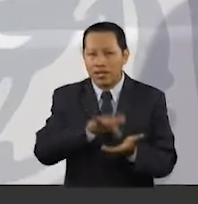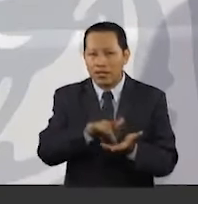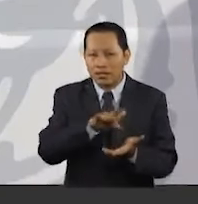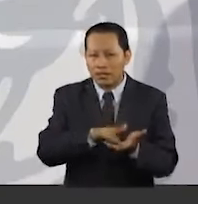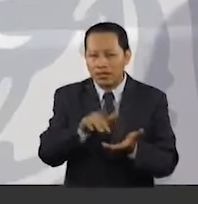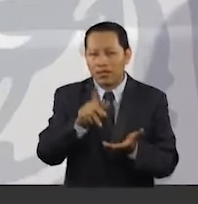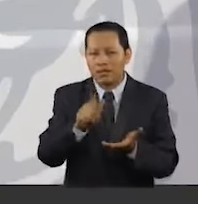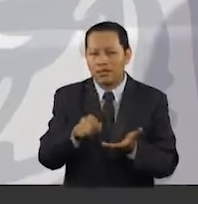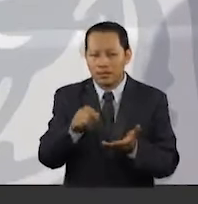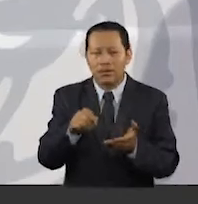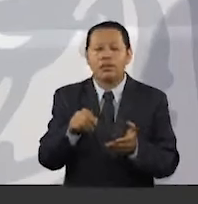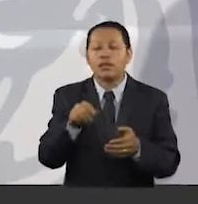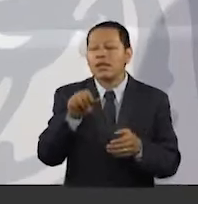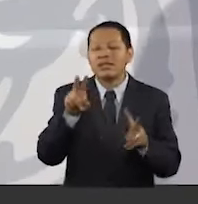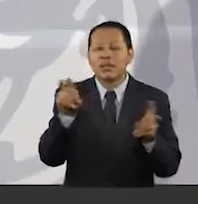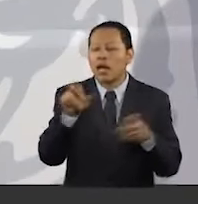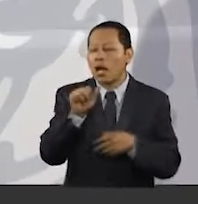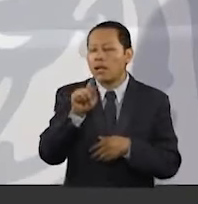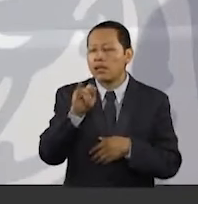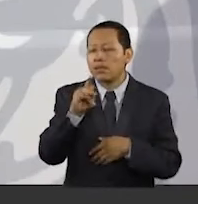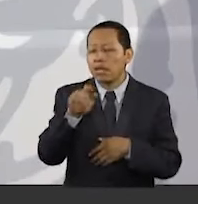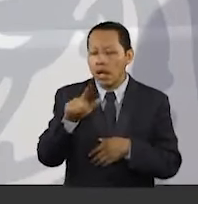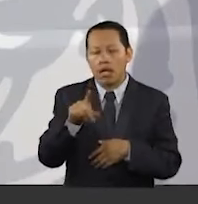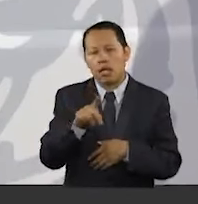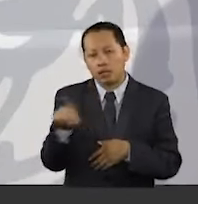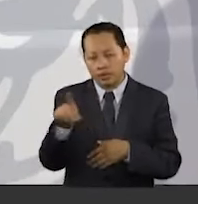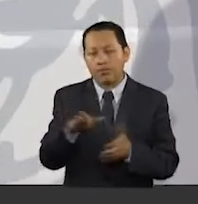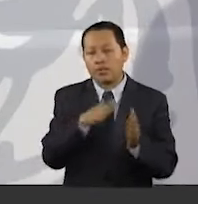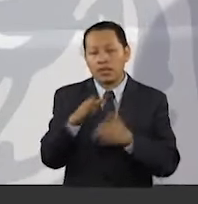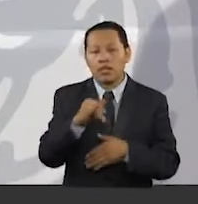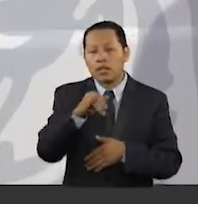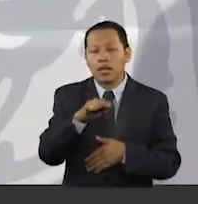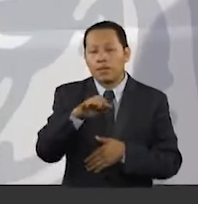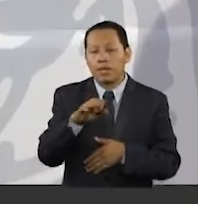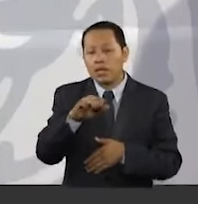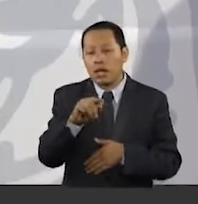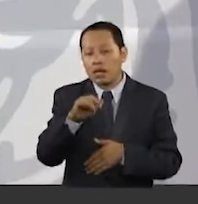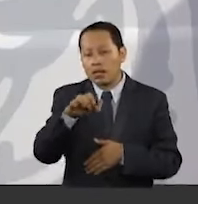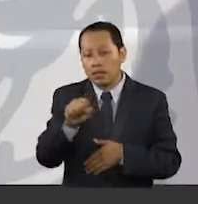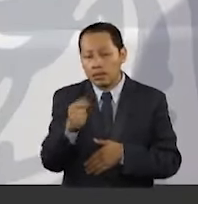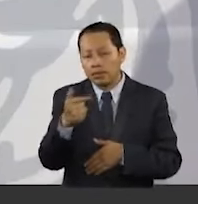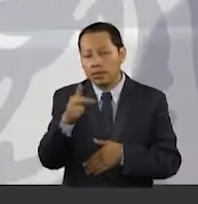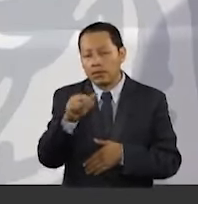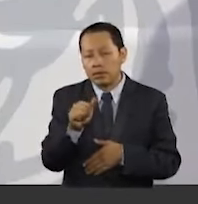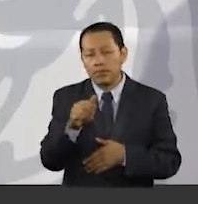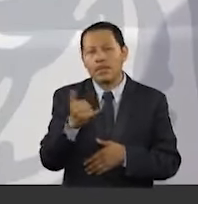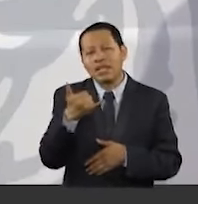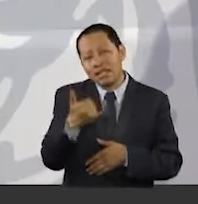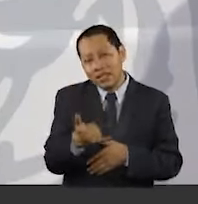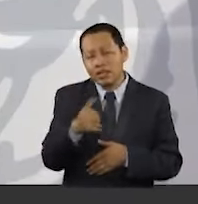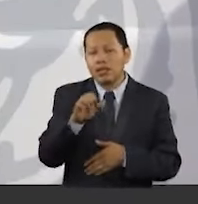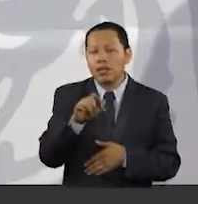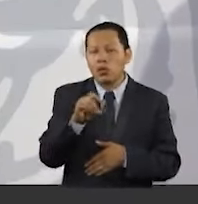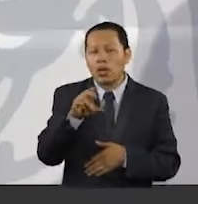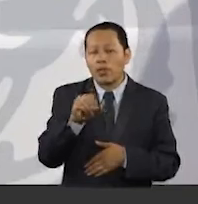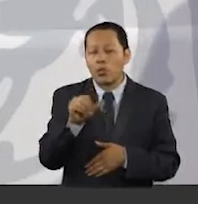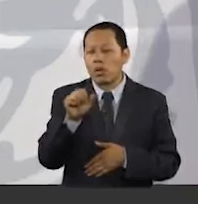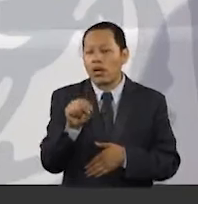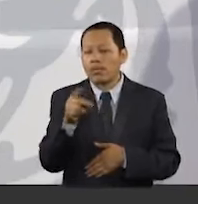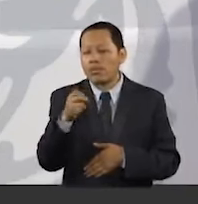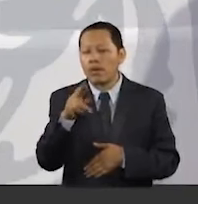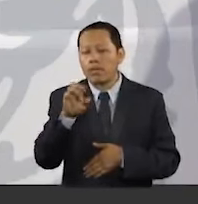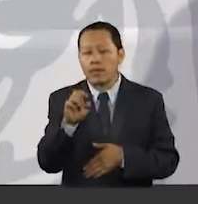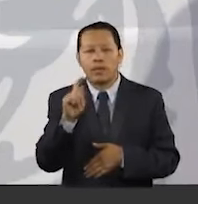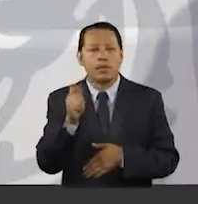medio atipical de derecha está Jaime Cárdenas gracia y está Eduardo Andrade que pues ya ha